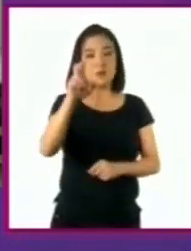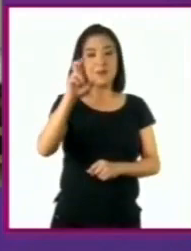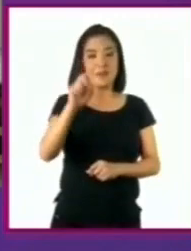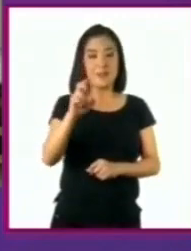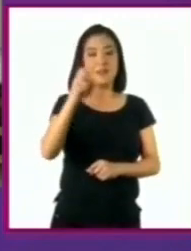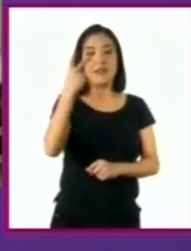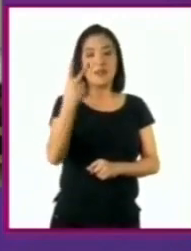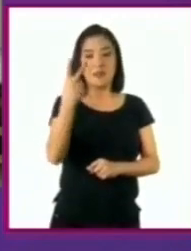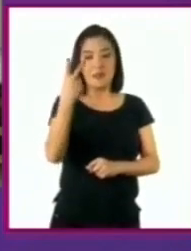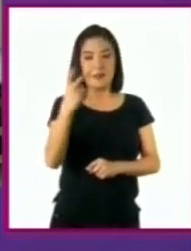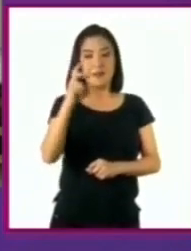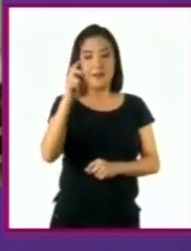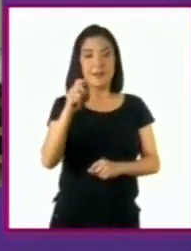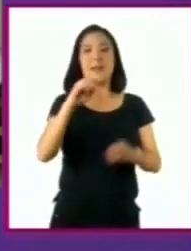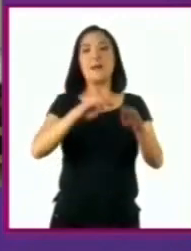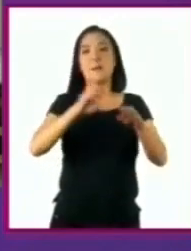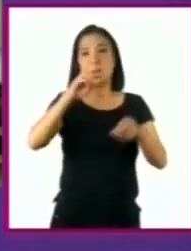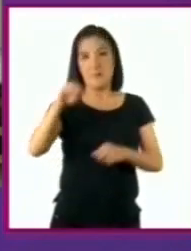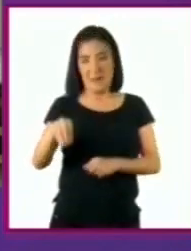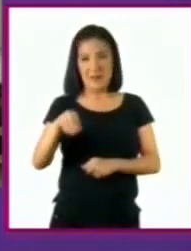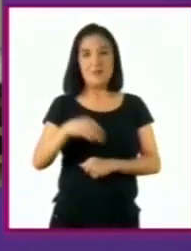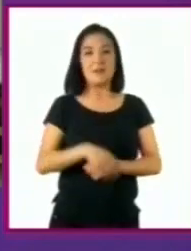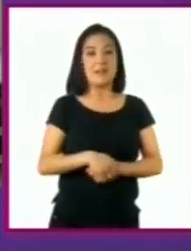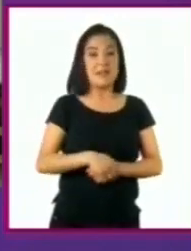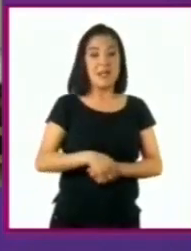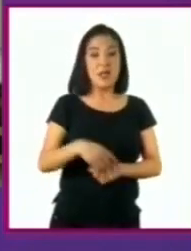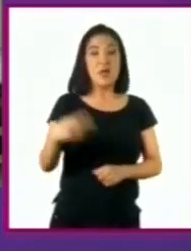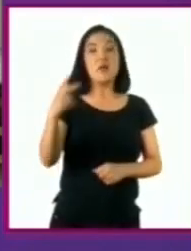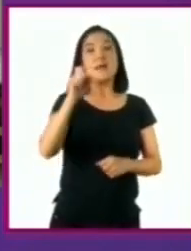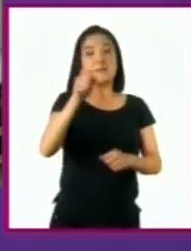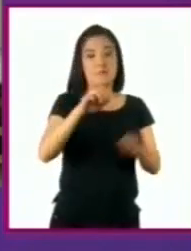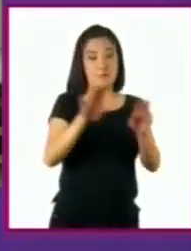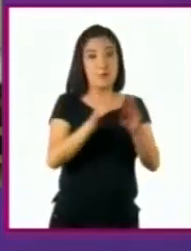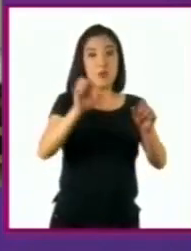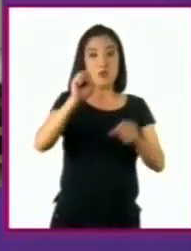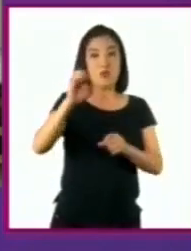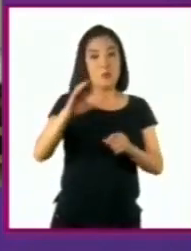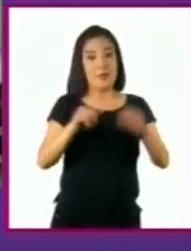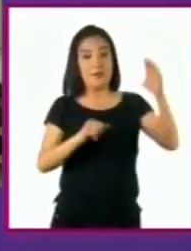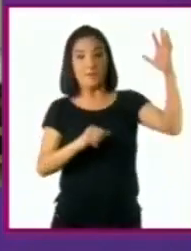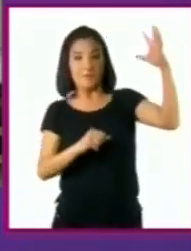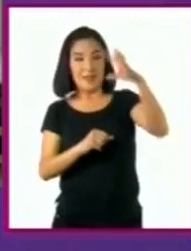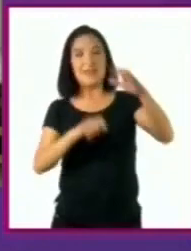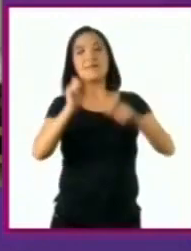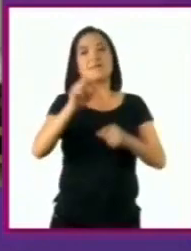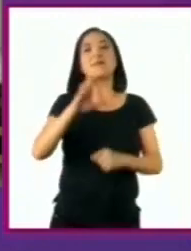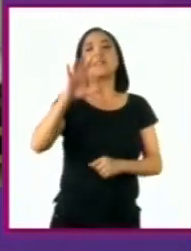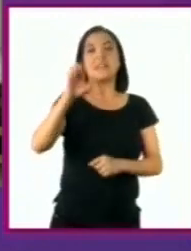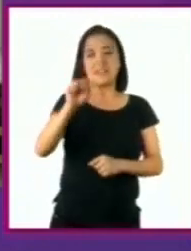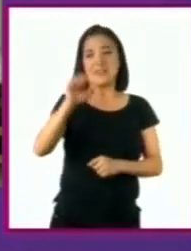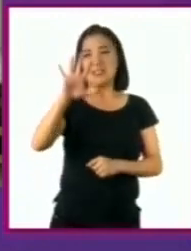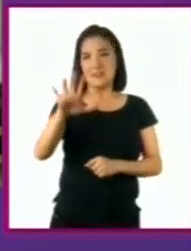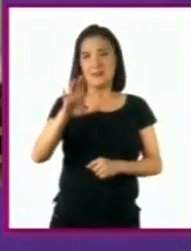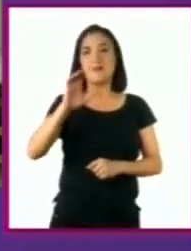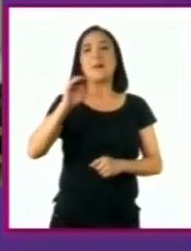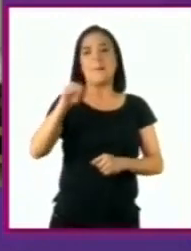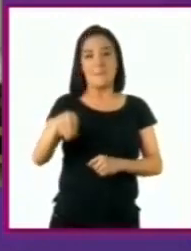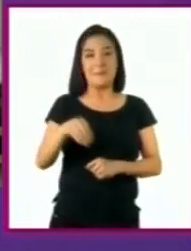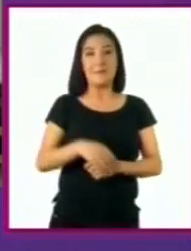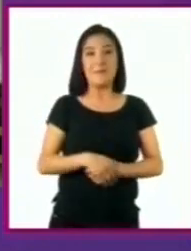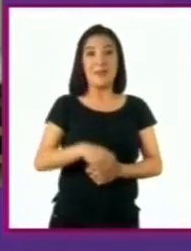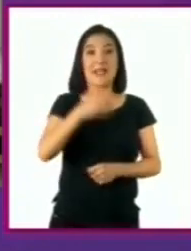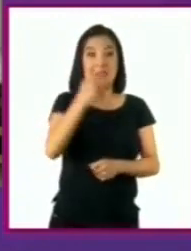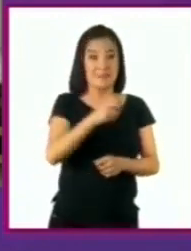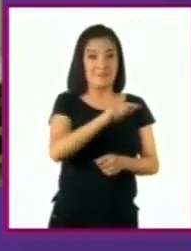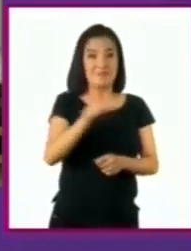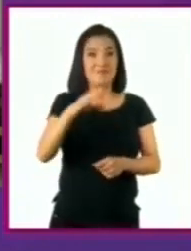metros. La longitud de la sombra de la pirámide, 65 metros. A partir de estas